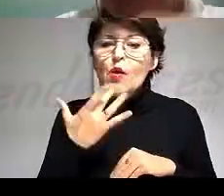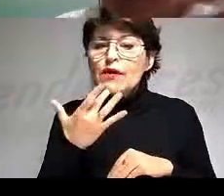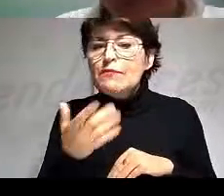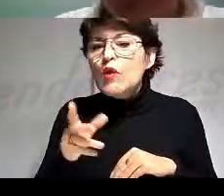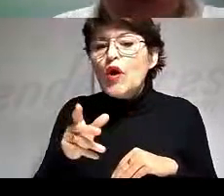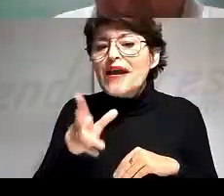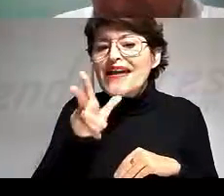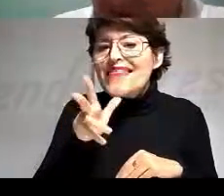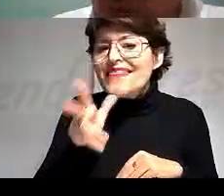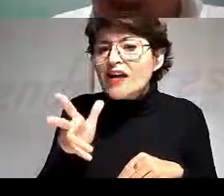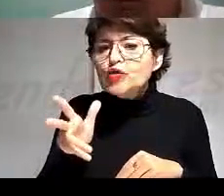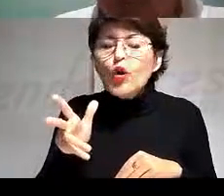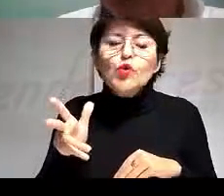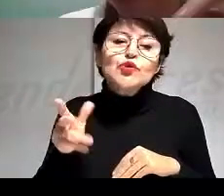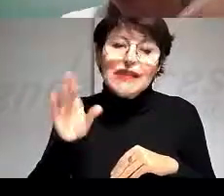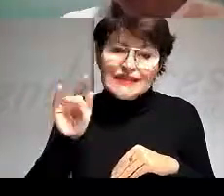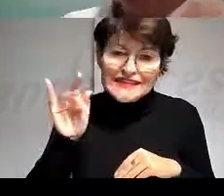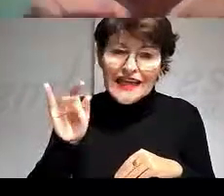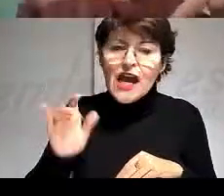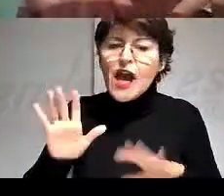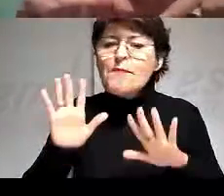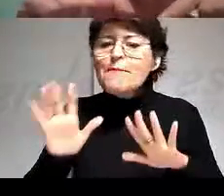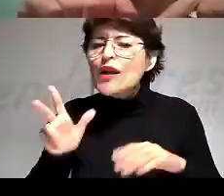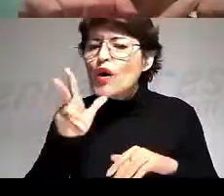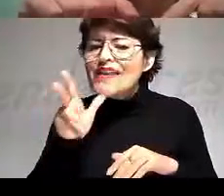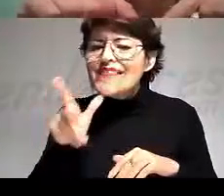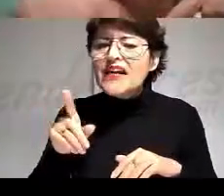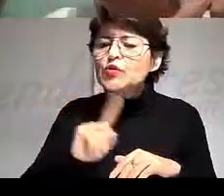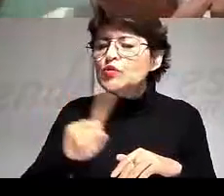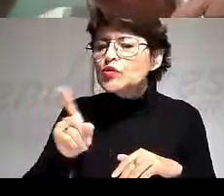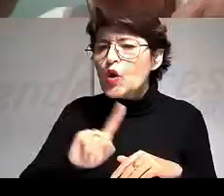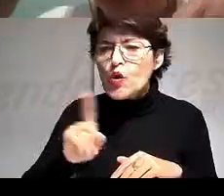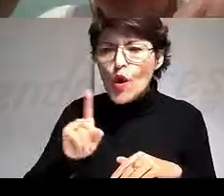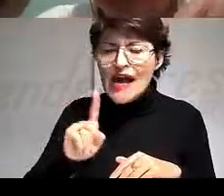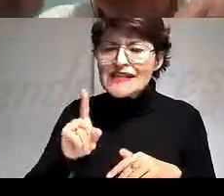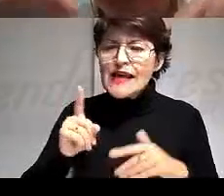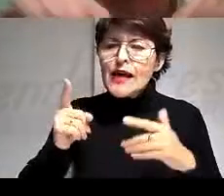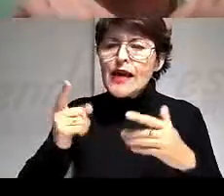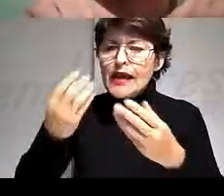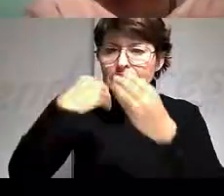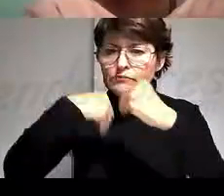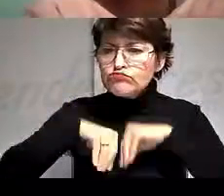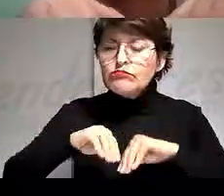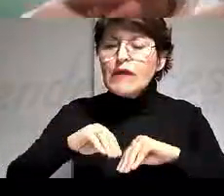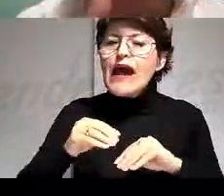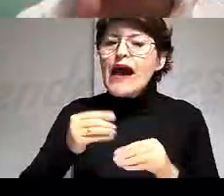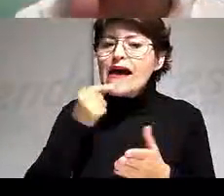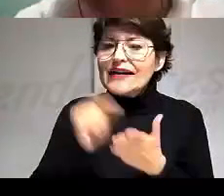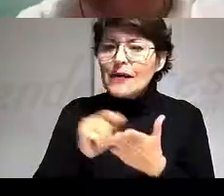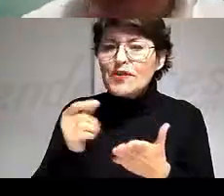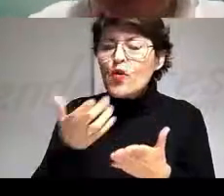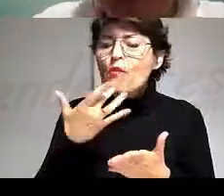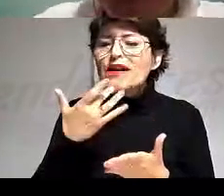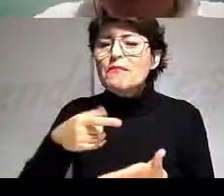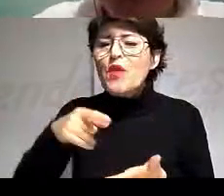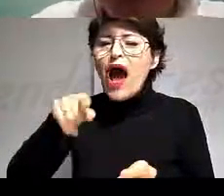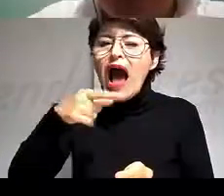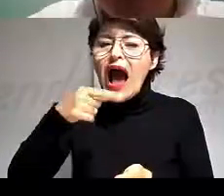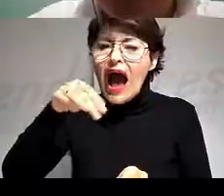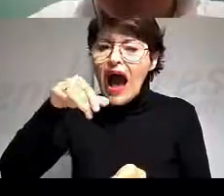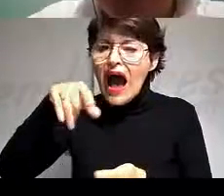alimentos que lo que tienen hidratos de carbono que no se digieren rápidamente como haría el azúcar refinado, por